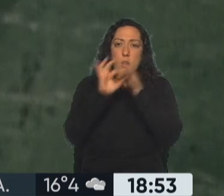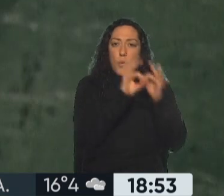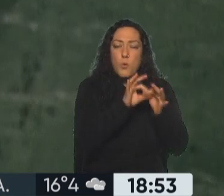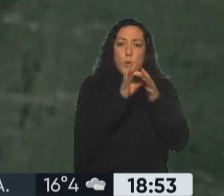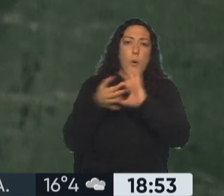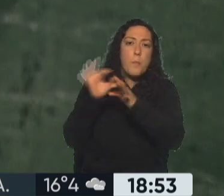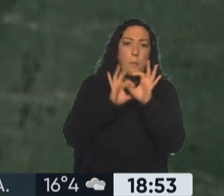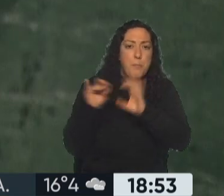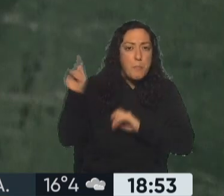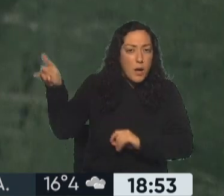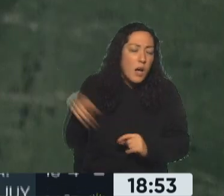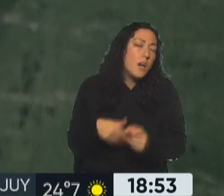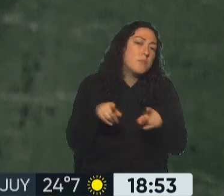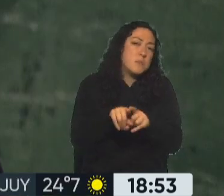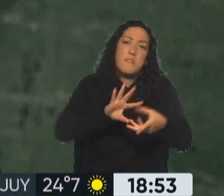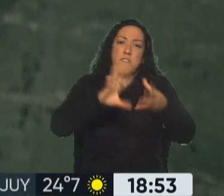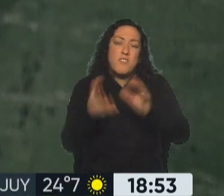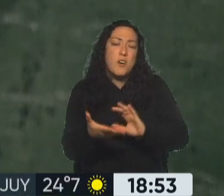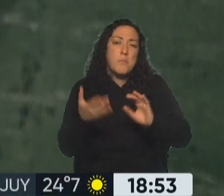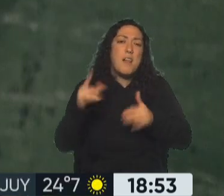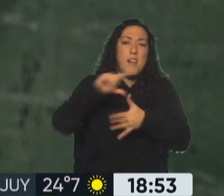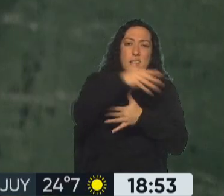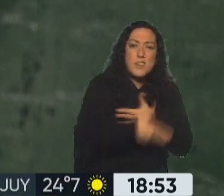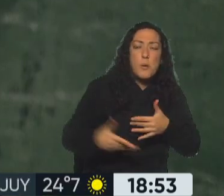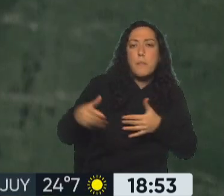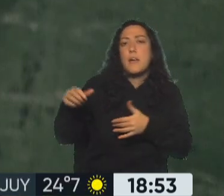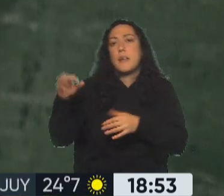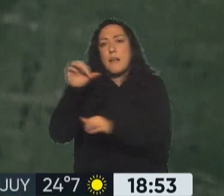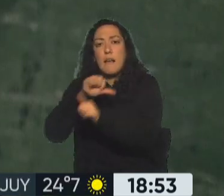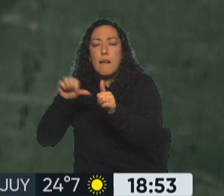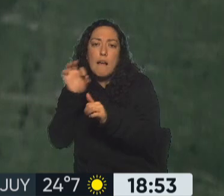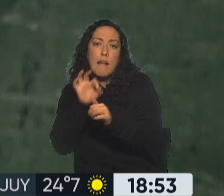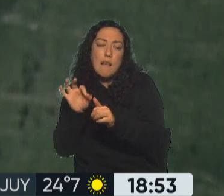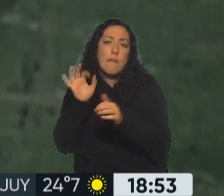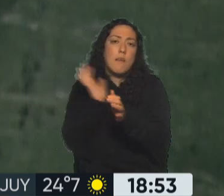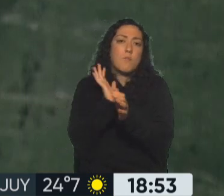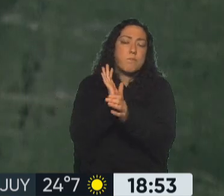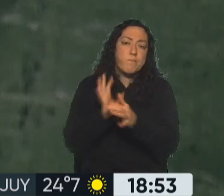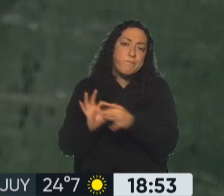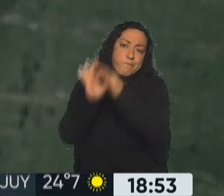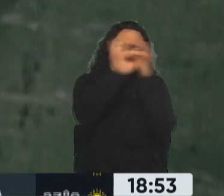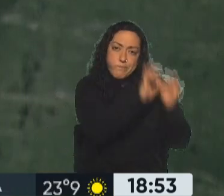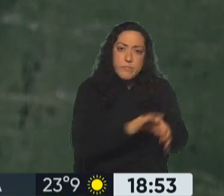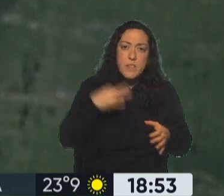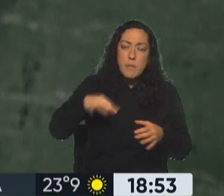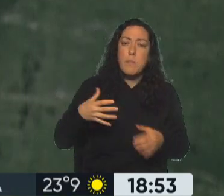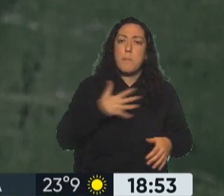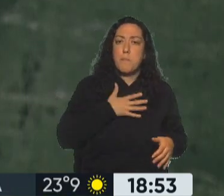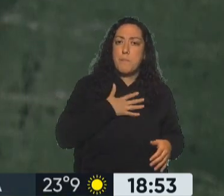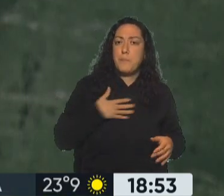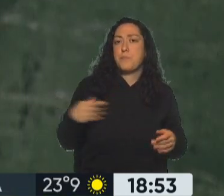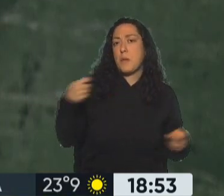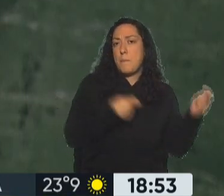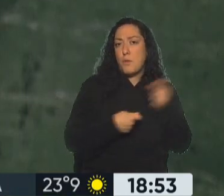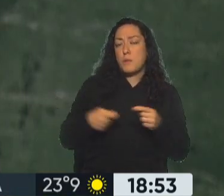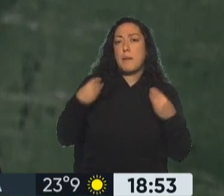las distintas instancias de integración de América Latina y el Caribe son un patrimonio que la región aporta a la humanidad en busca